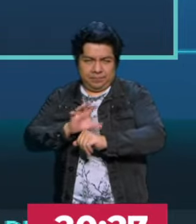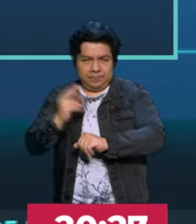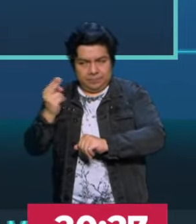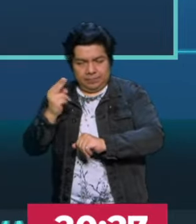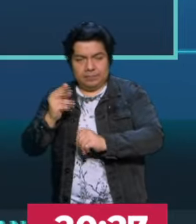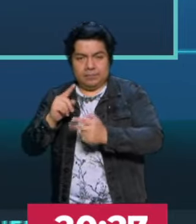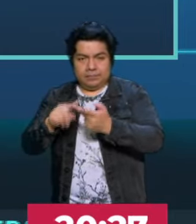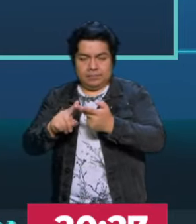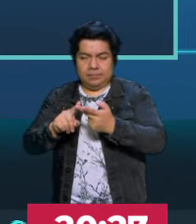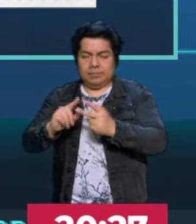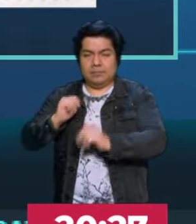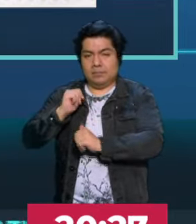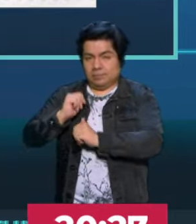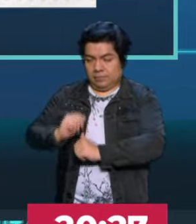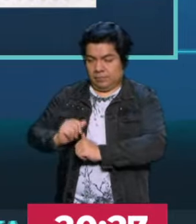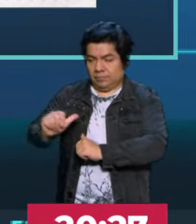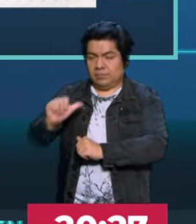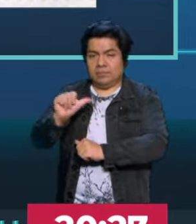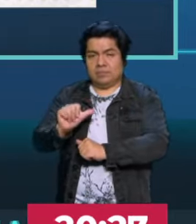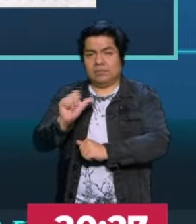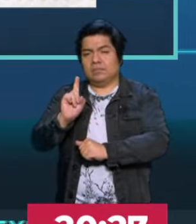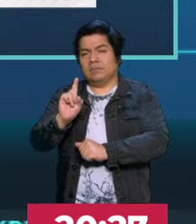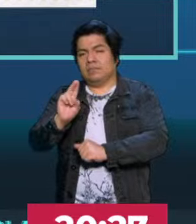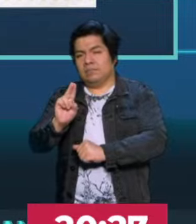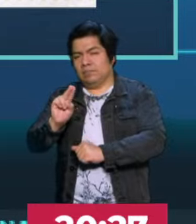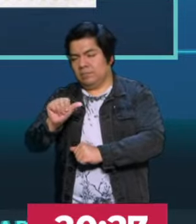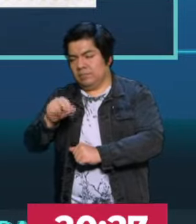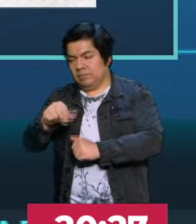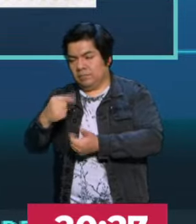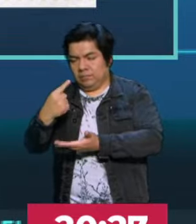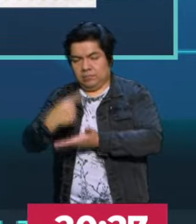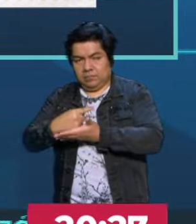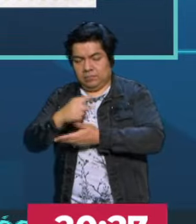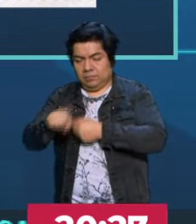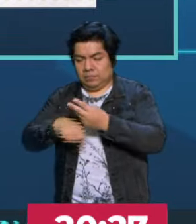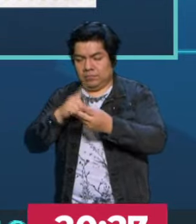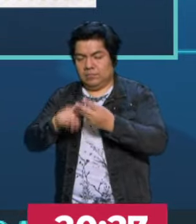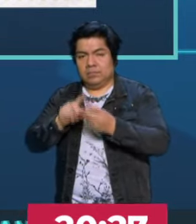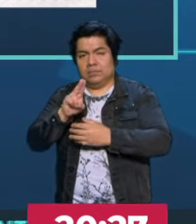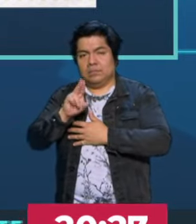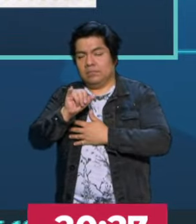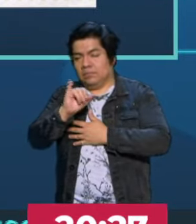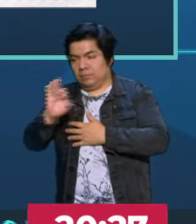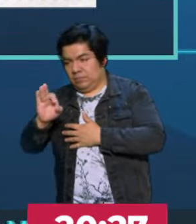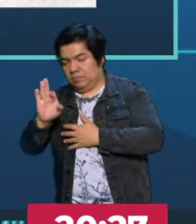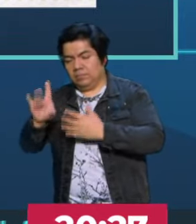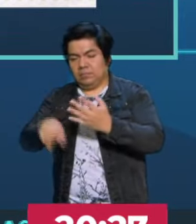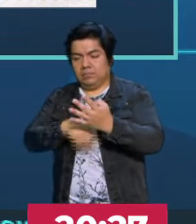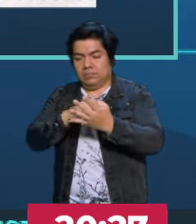las autoridades de aduanas, de la unidad de inteligencia financiera,